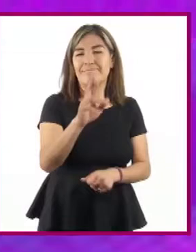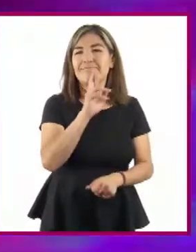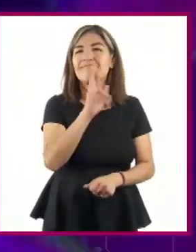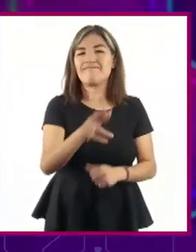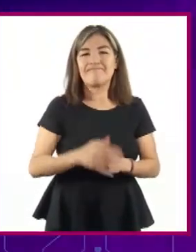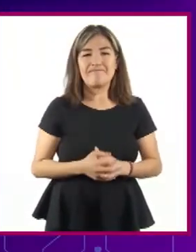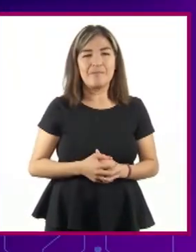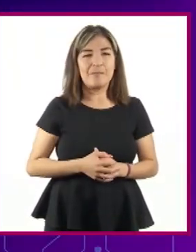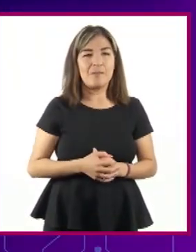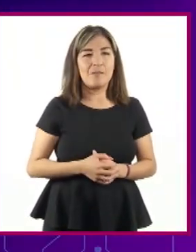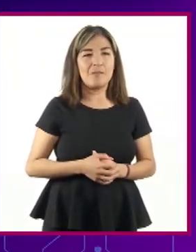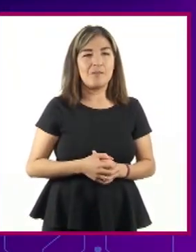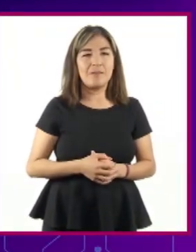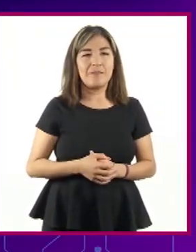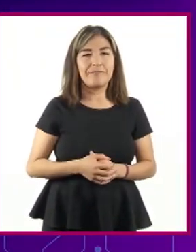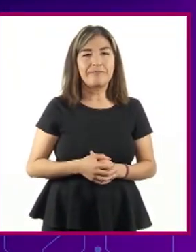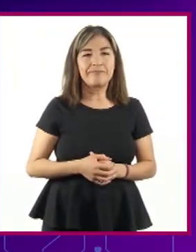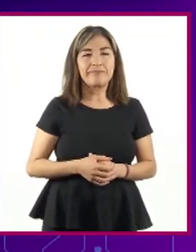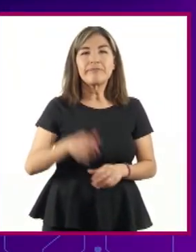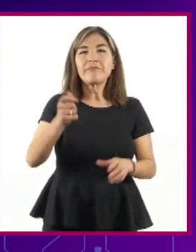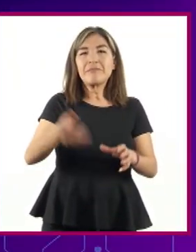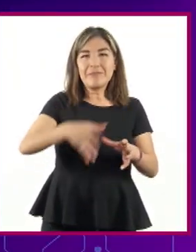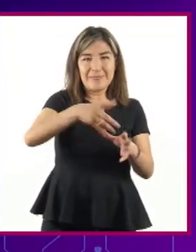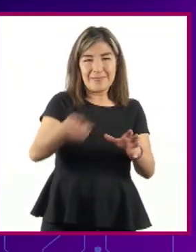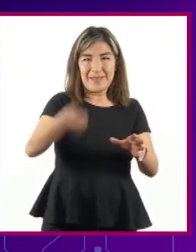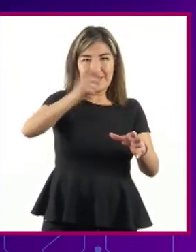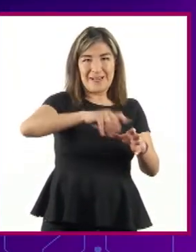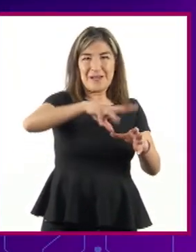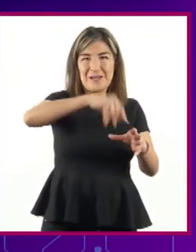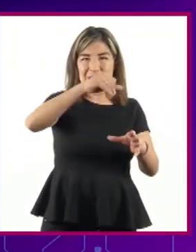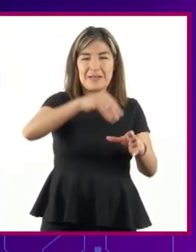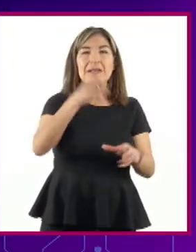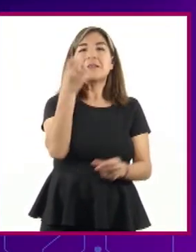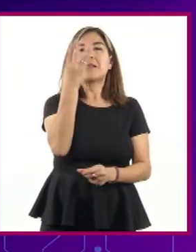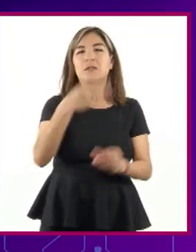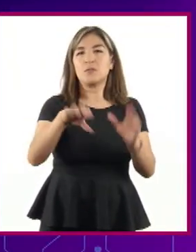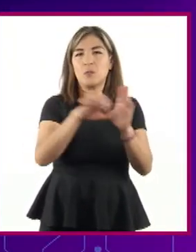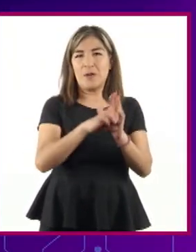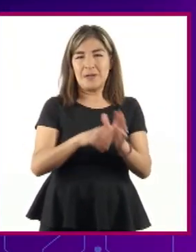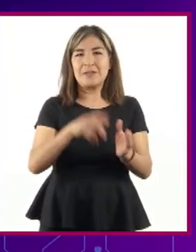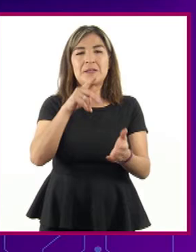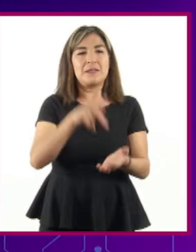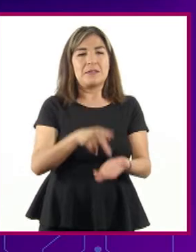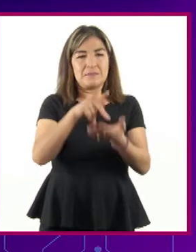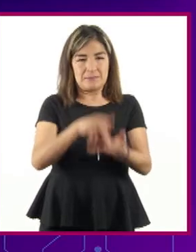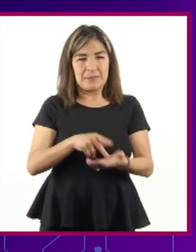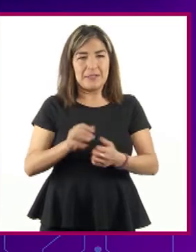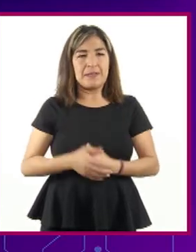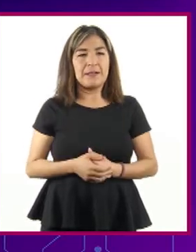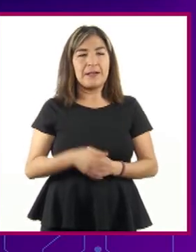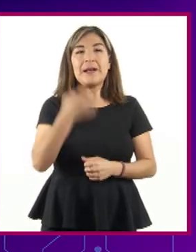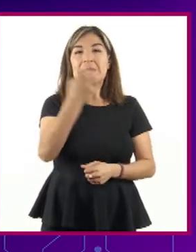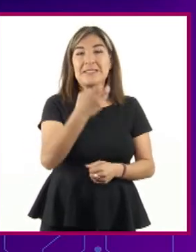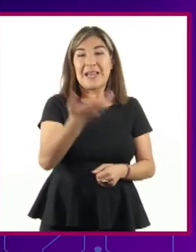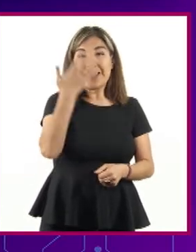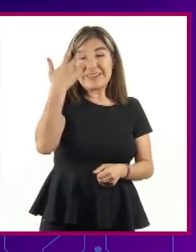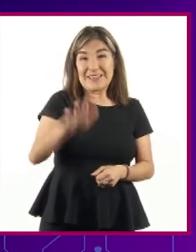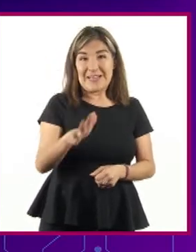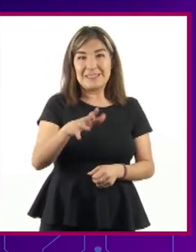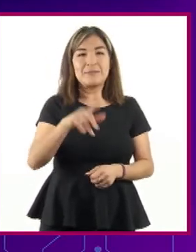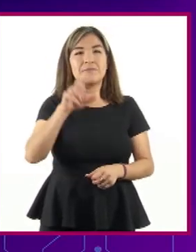En el caso de la harina para 30 piezas se requieren 3/4 de kilogramo. Por lo tanto, para 10 piezas